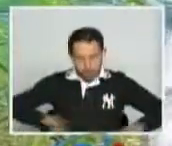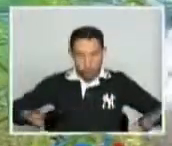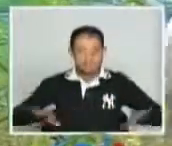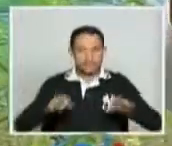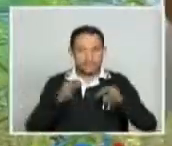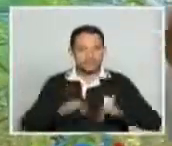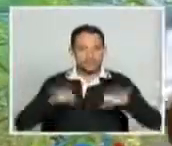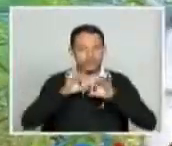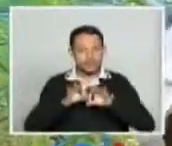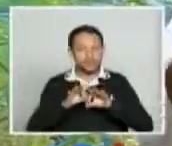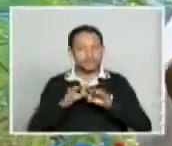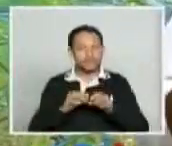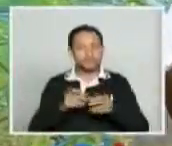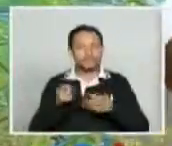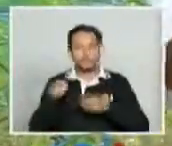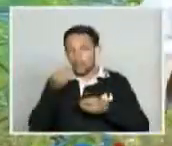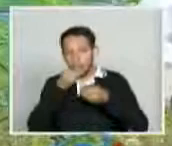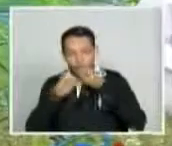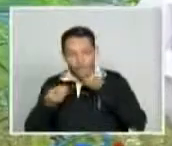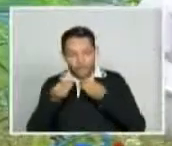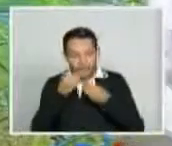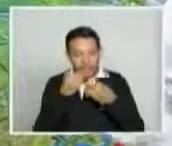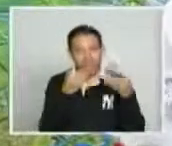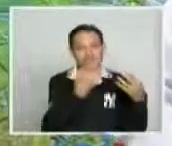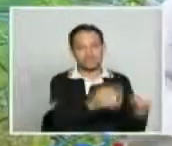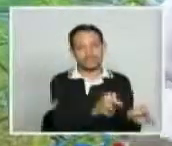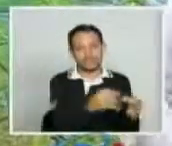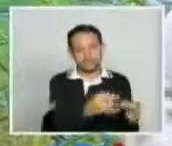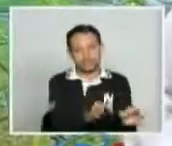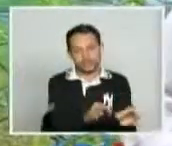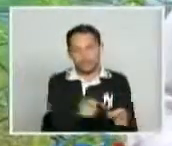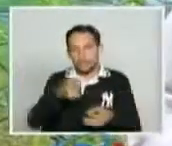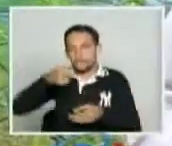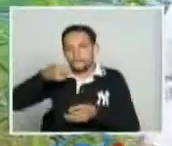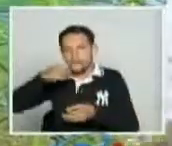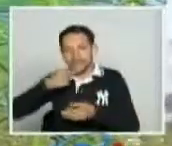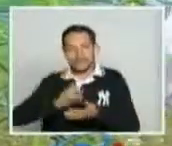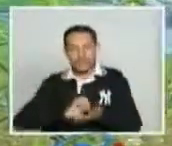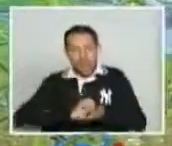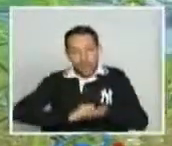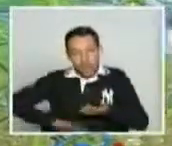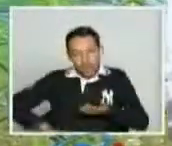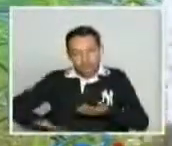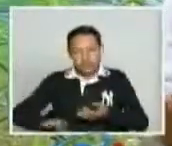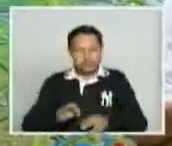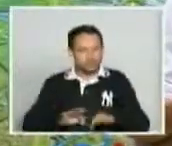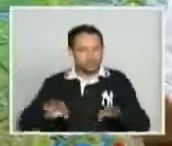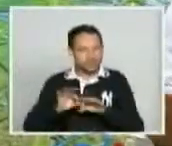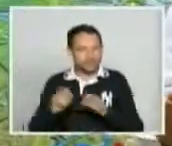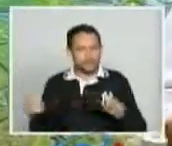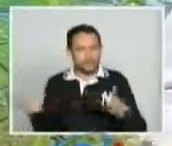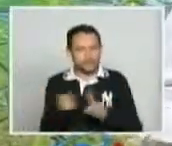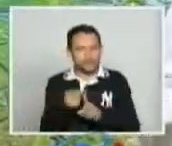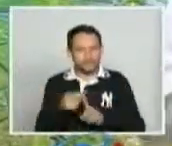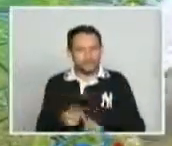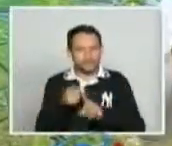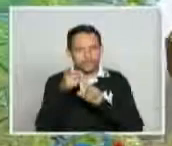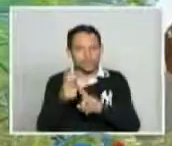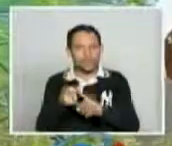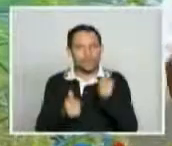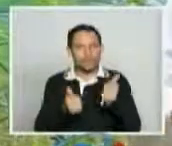sino una dieta, un ayuno y un producto que limpie, que desintoxique. Hay un producto maravilloso en el mercado que se